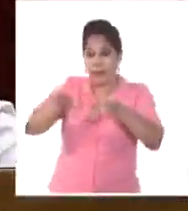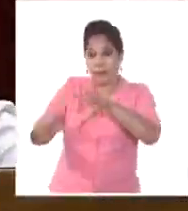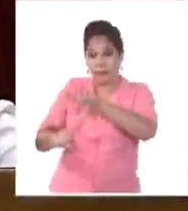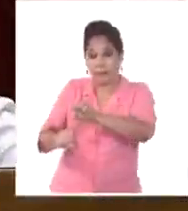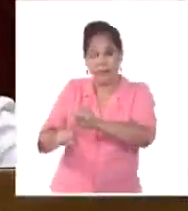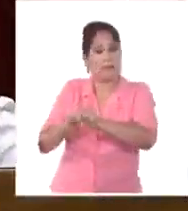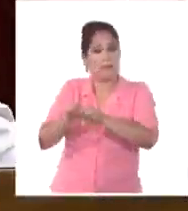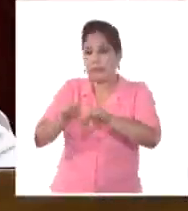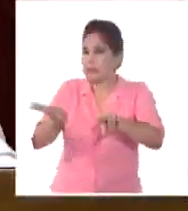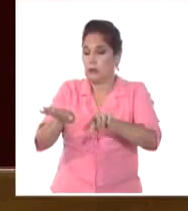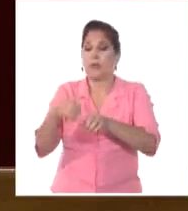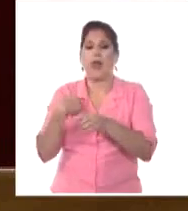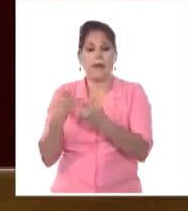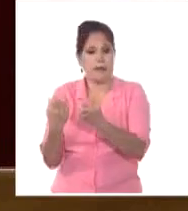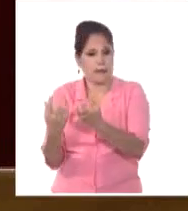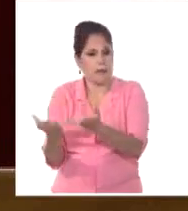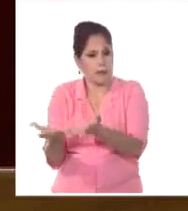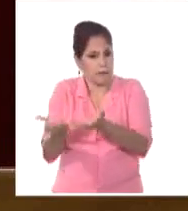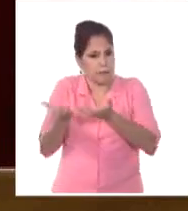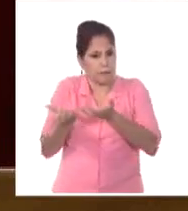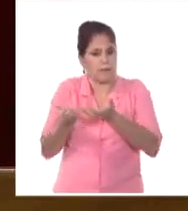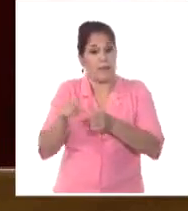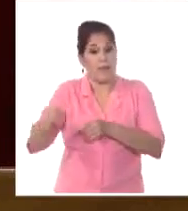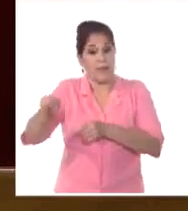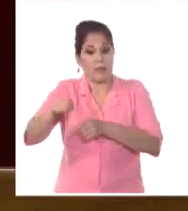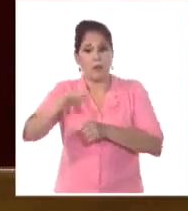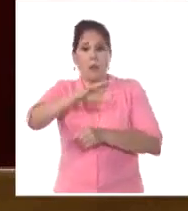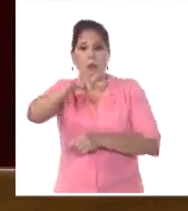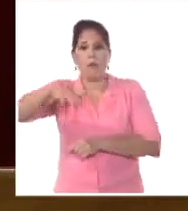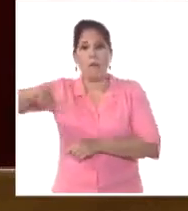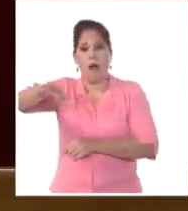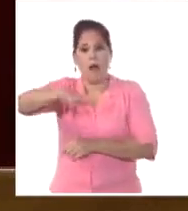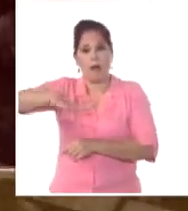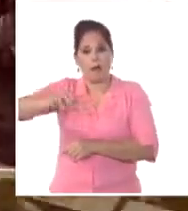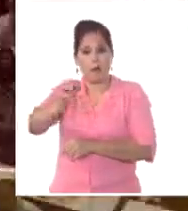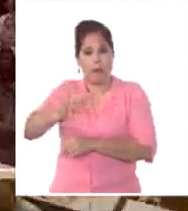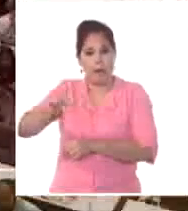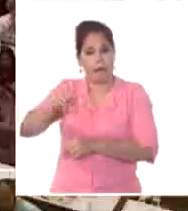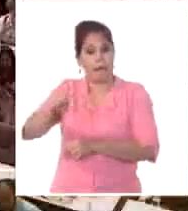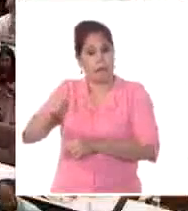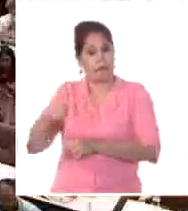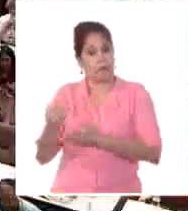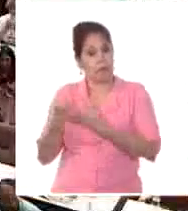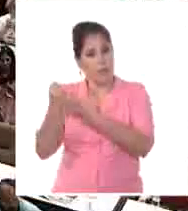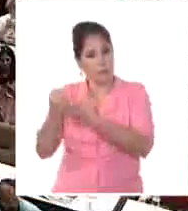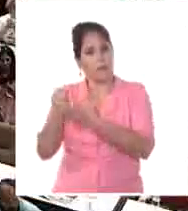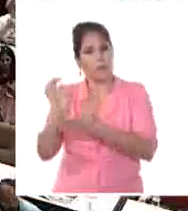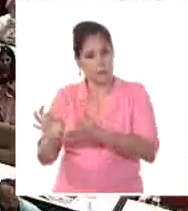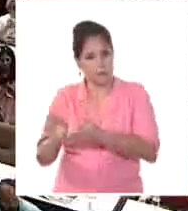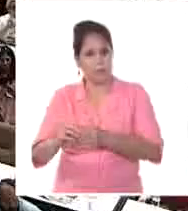Sur, San Luis del Sur y los espacios marítimos circundantes.